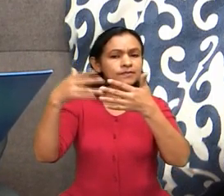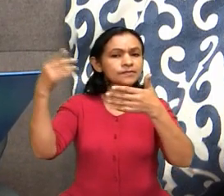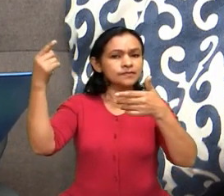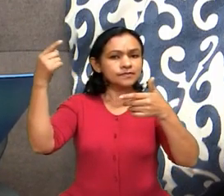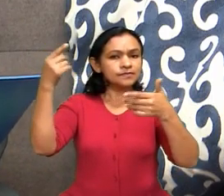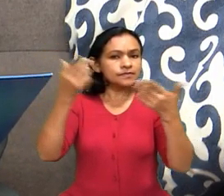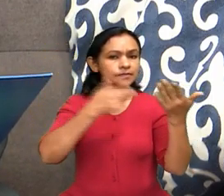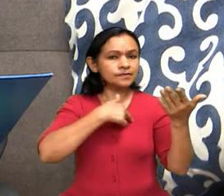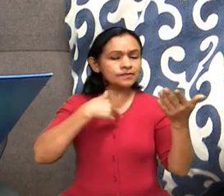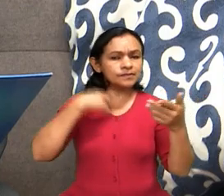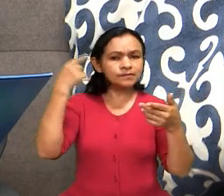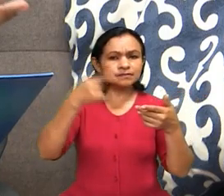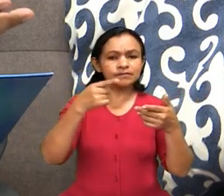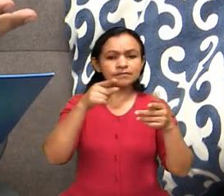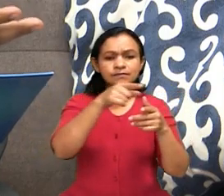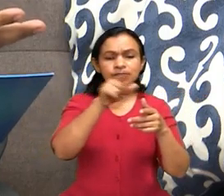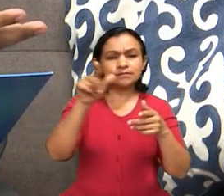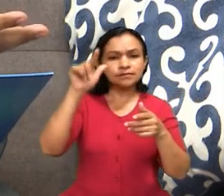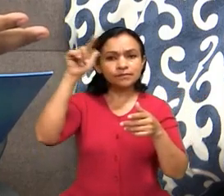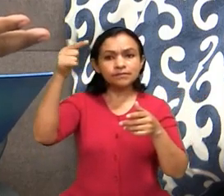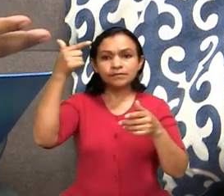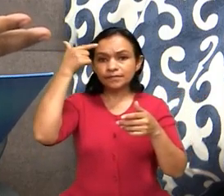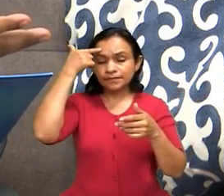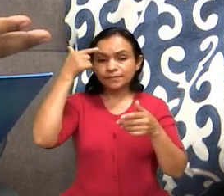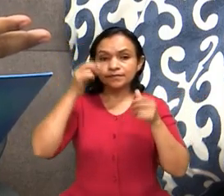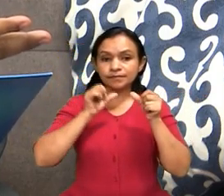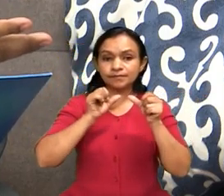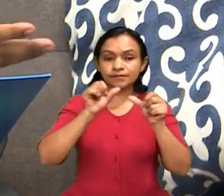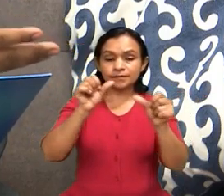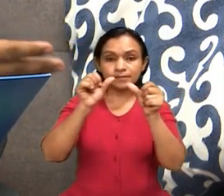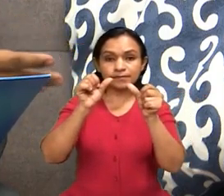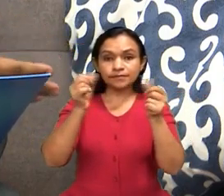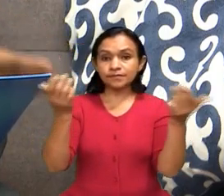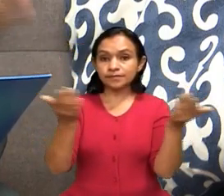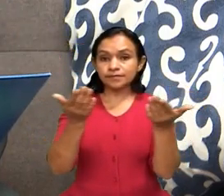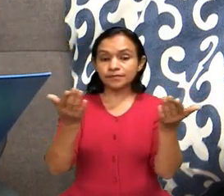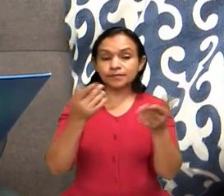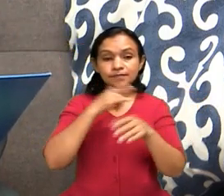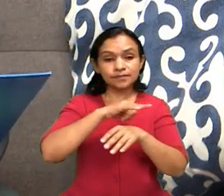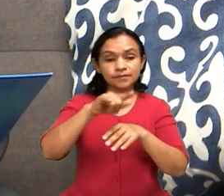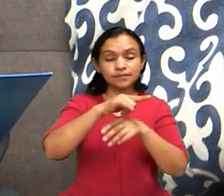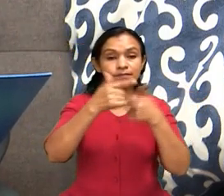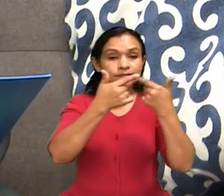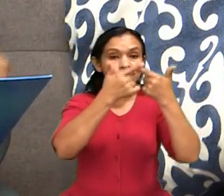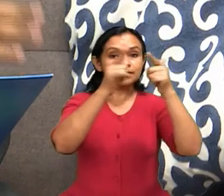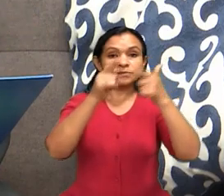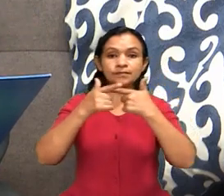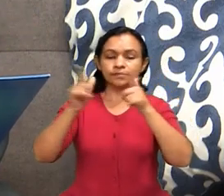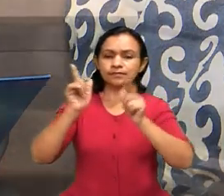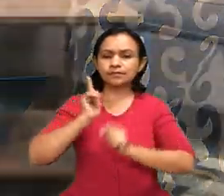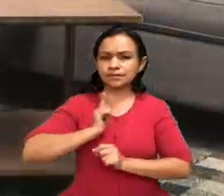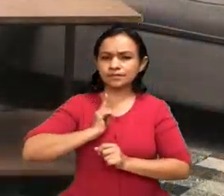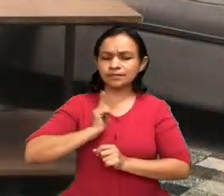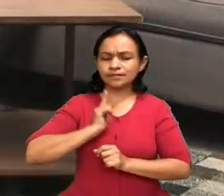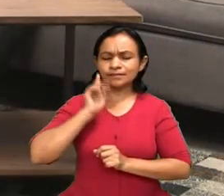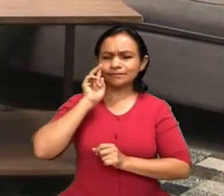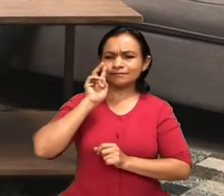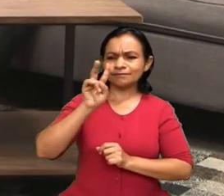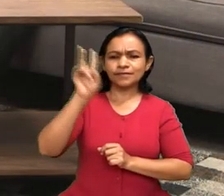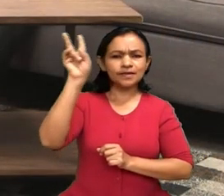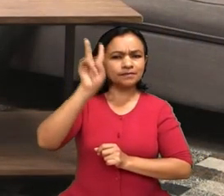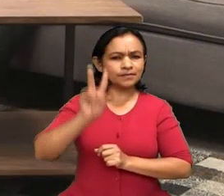Unidos hacia esos gobiernos que precisamente avanzan a sombra en busca de su libertad. Ahí la tenemos descaradamente en